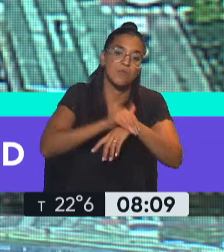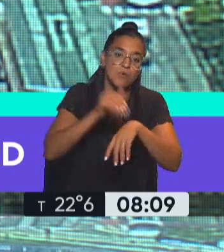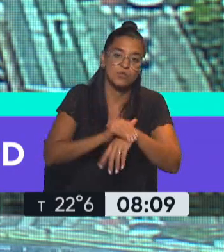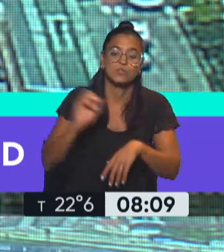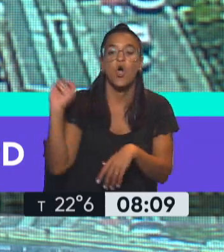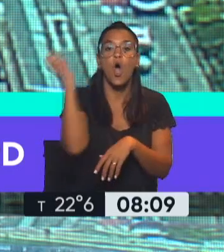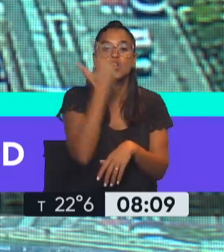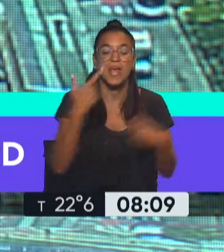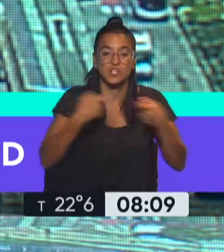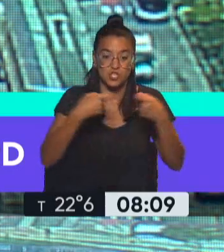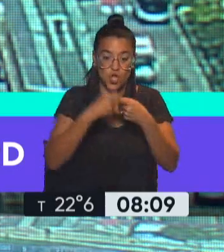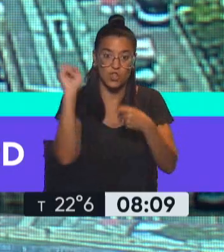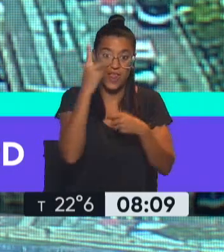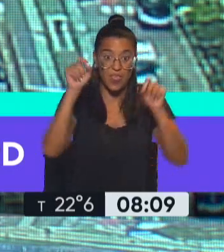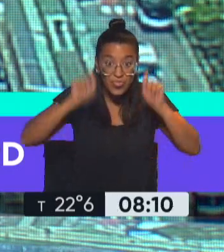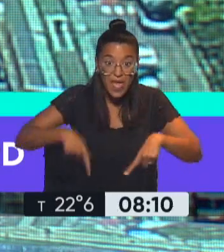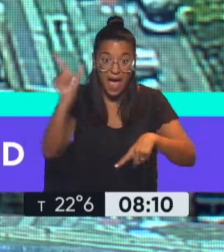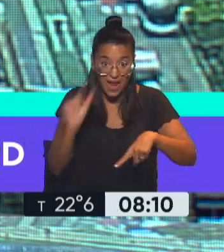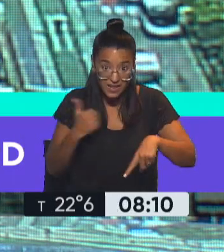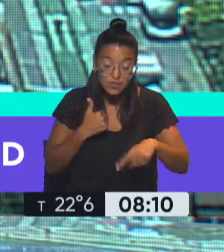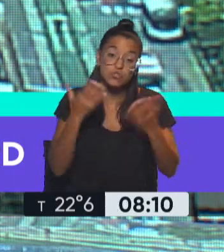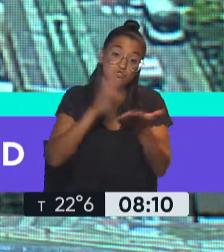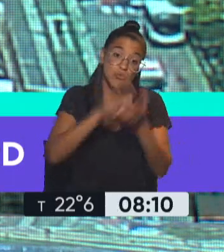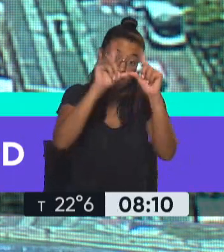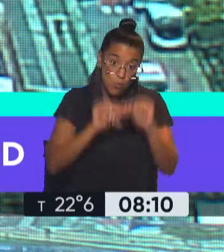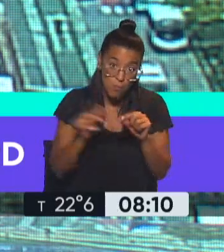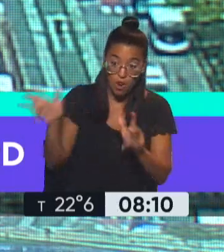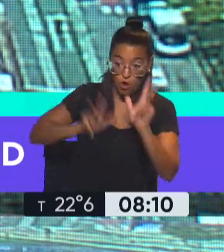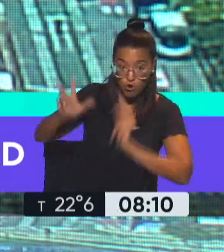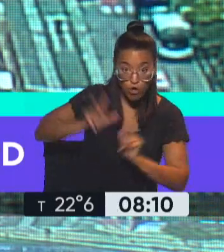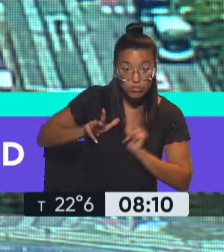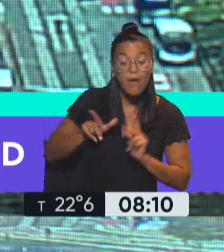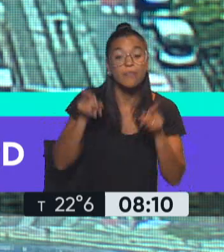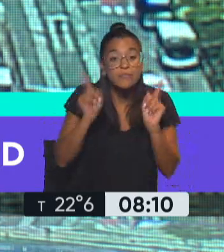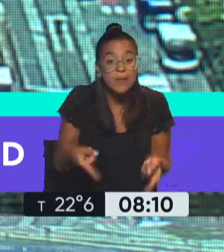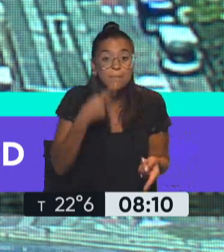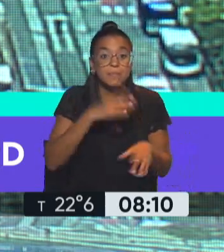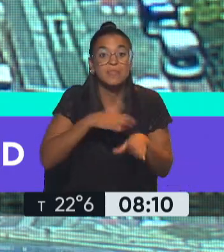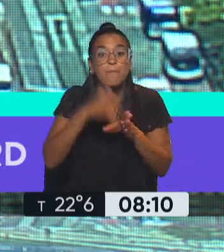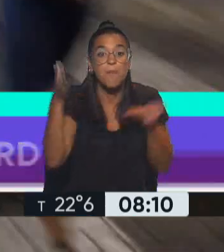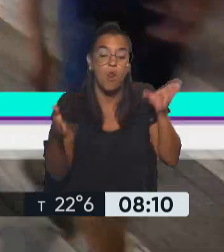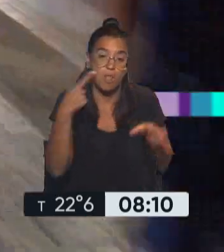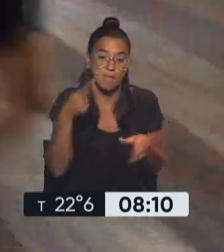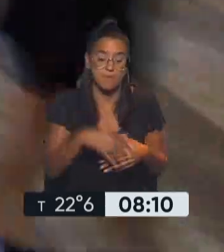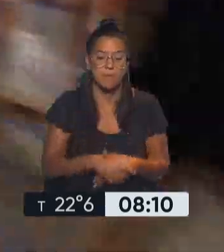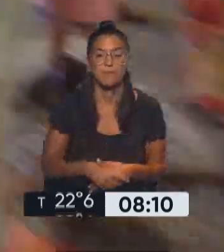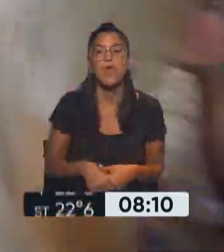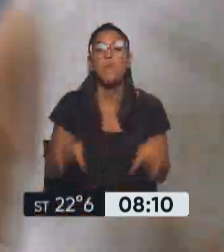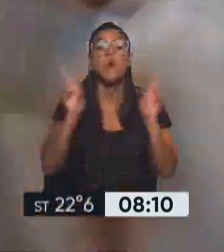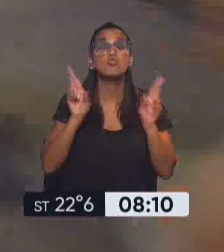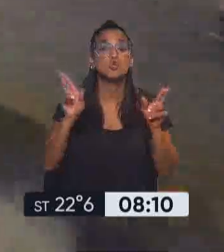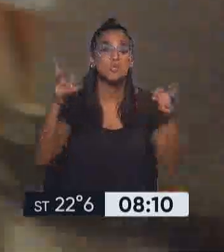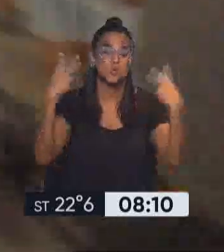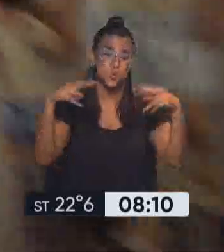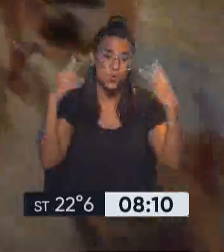asociación de hoteleros de la república argentina a propósito de los números que nos decía flor ya propósito de lo que pasa en esta temporada por suerte el turismo